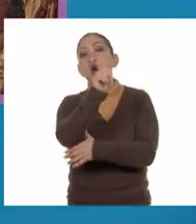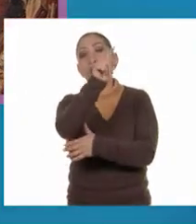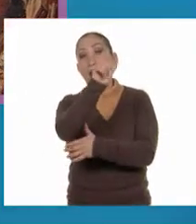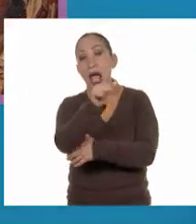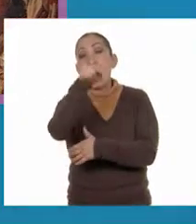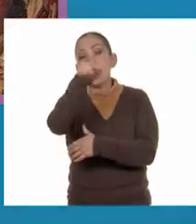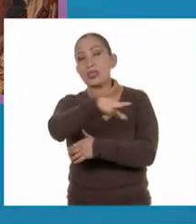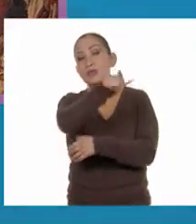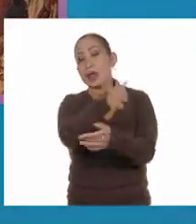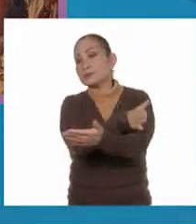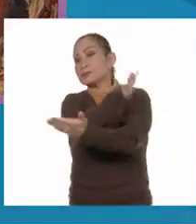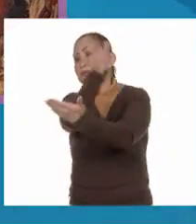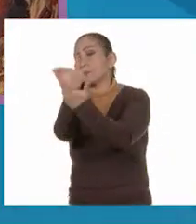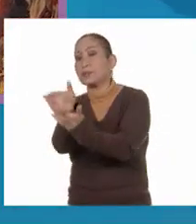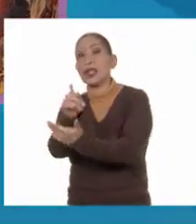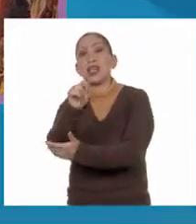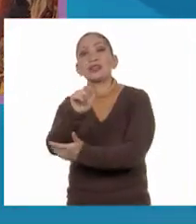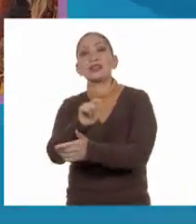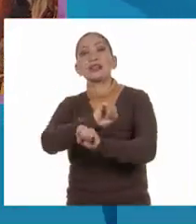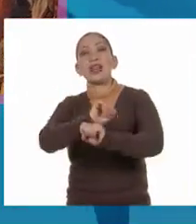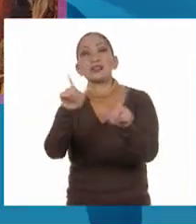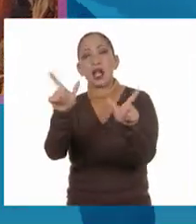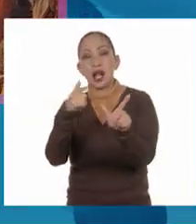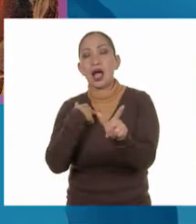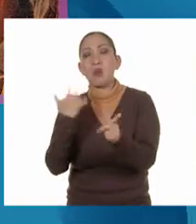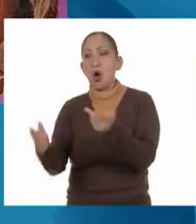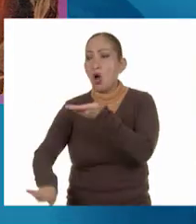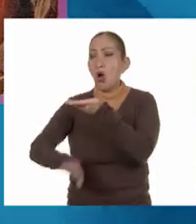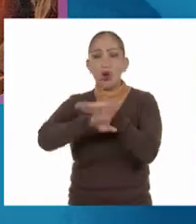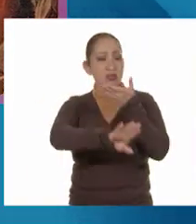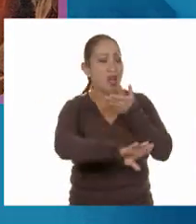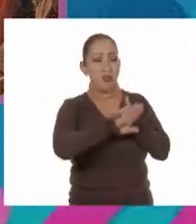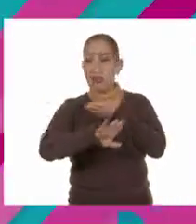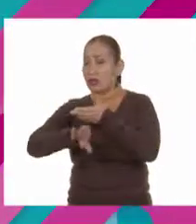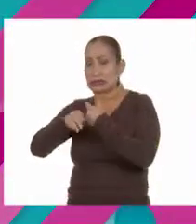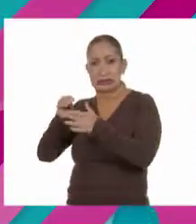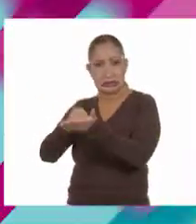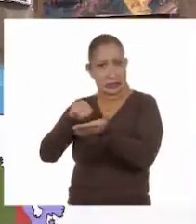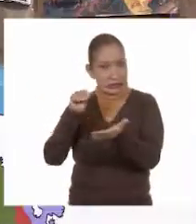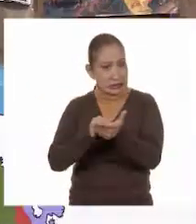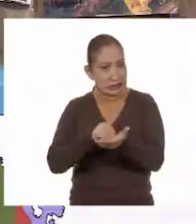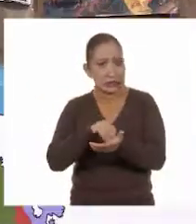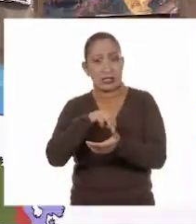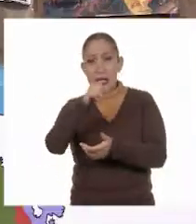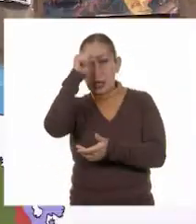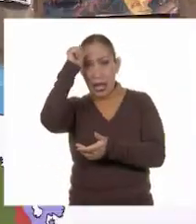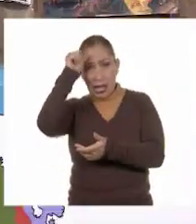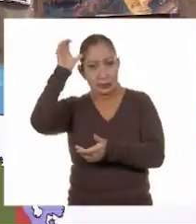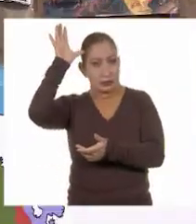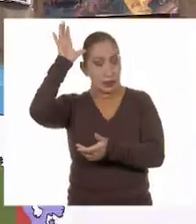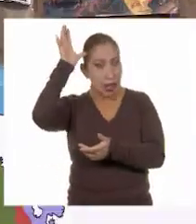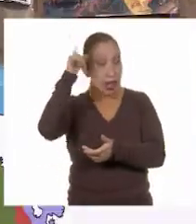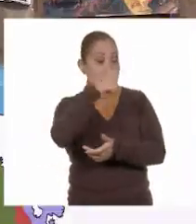se encaminarían hacia Tlaxcala, aún bajo constantes ataques de los mexicas. Los daños que los guerreros mexicas causaron a los españoles